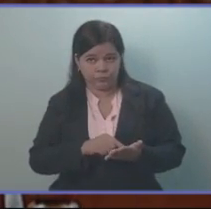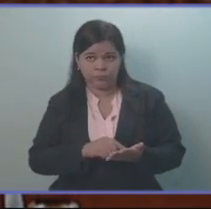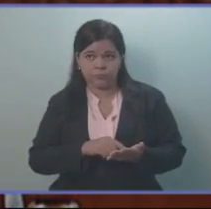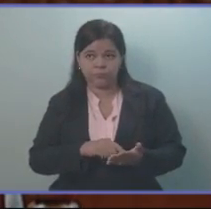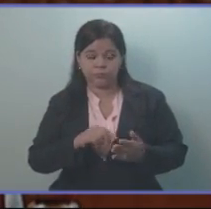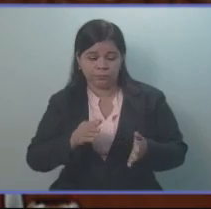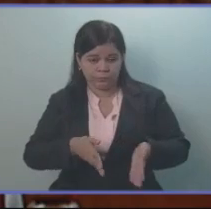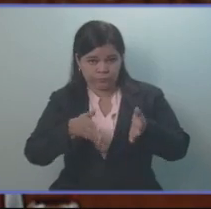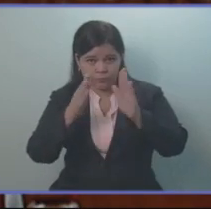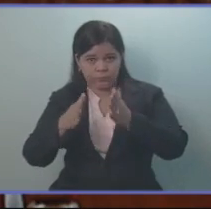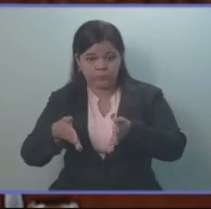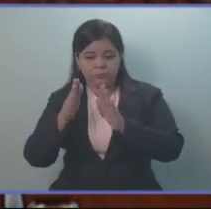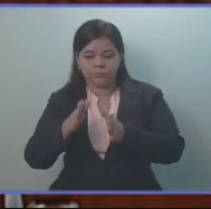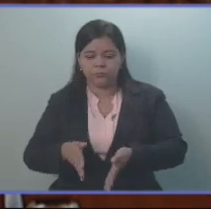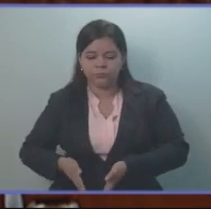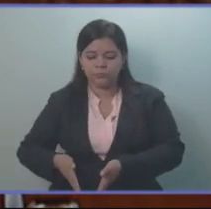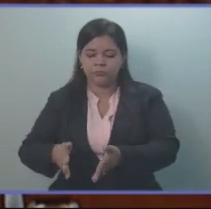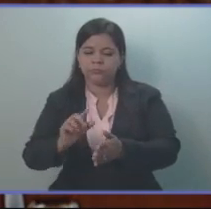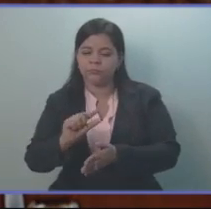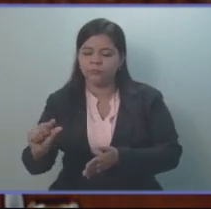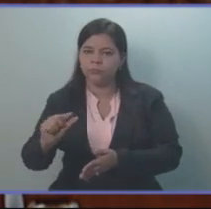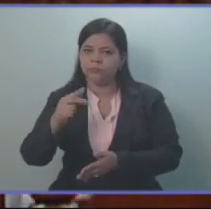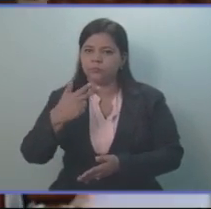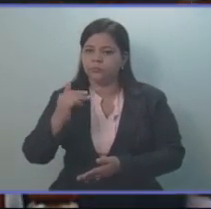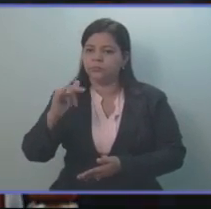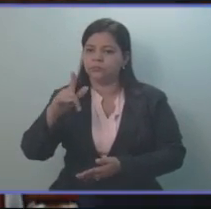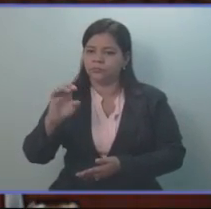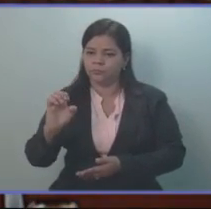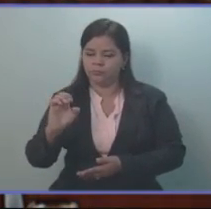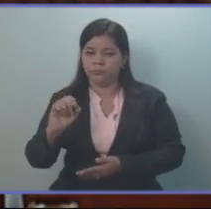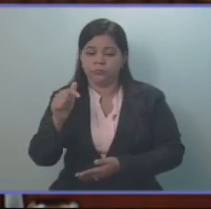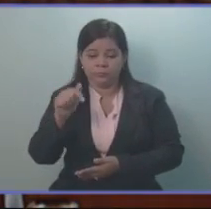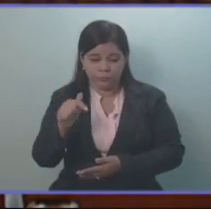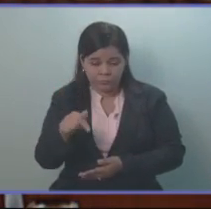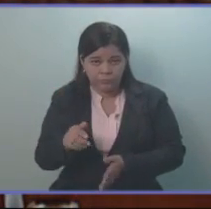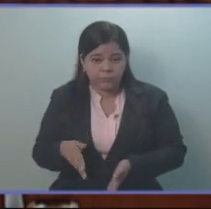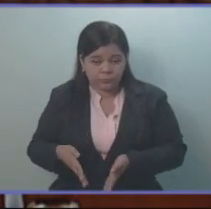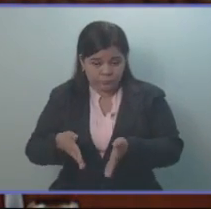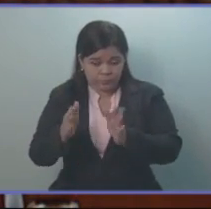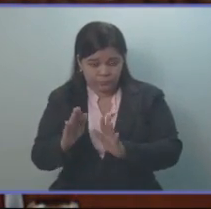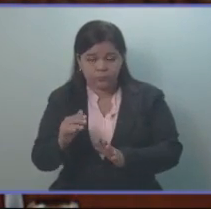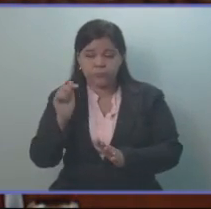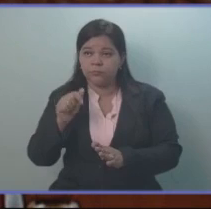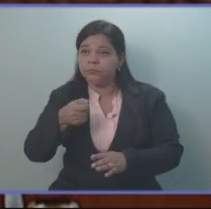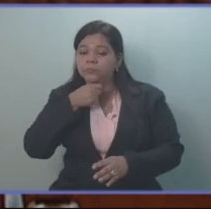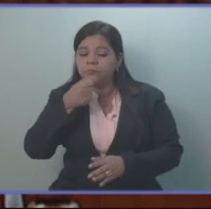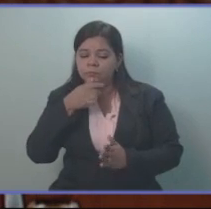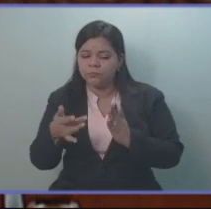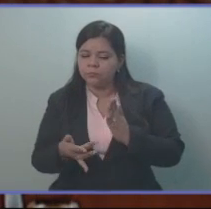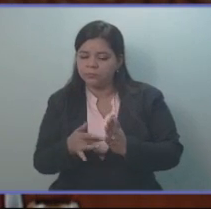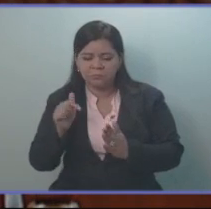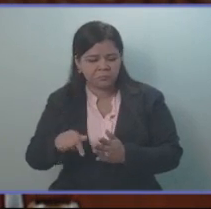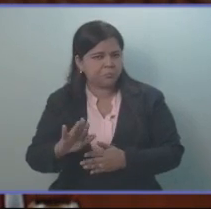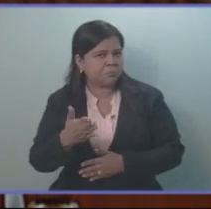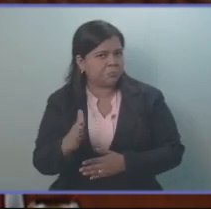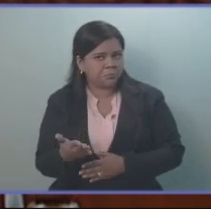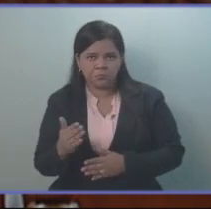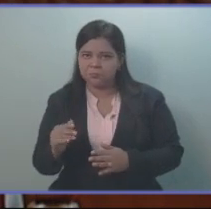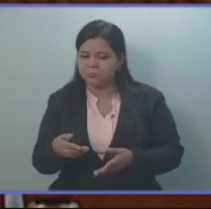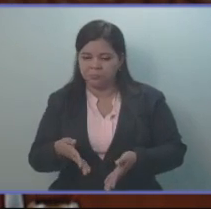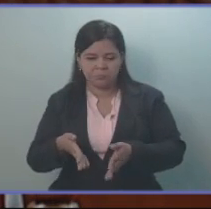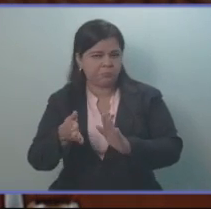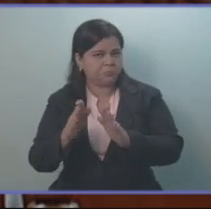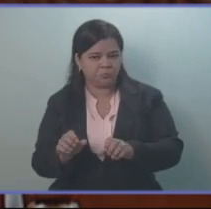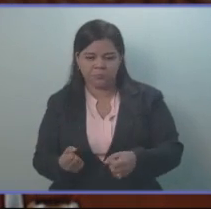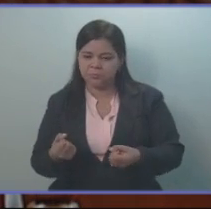proyecto existe una porción de la calle denominada Chile, la cual, de acuerdo al informe técnico respectivo, ya no tiene uso vial, por lo que